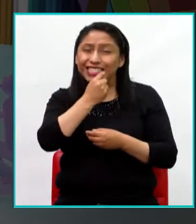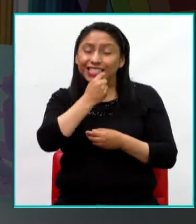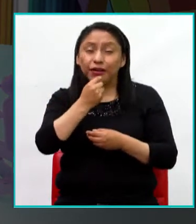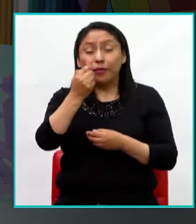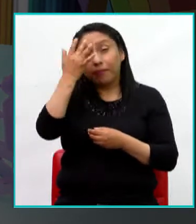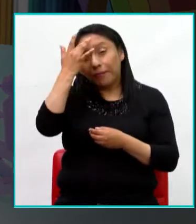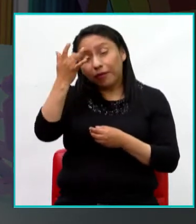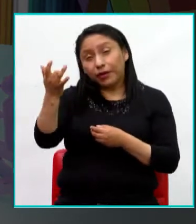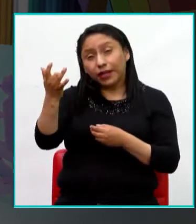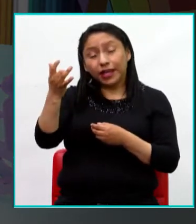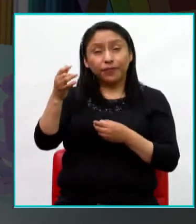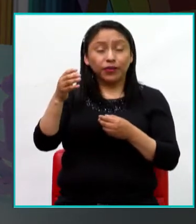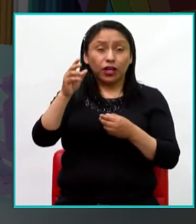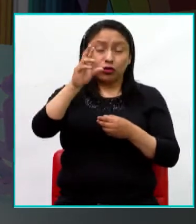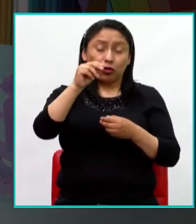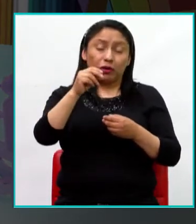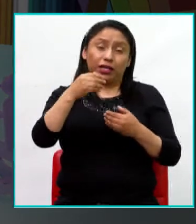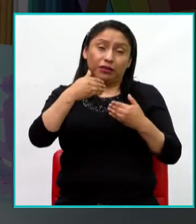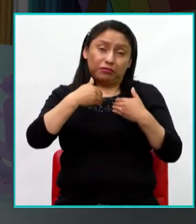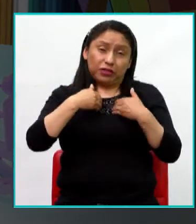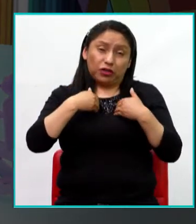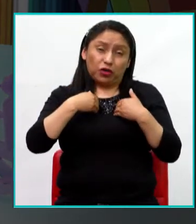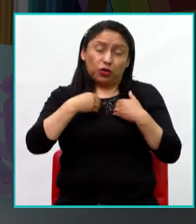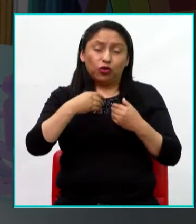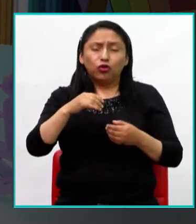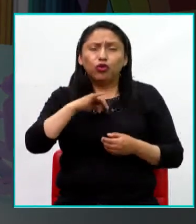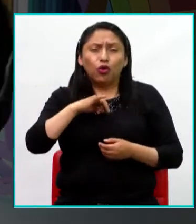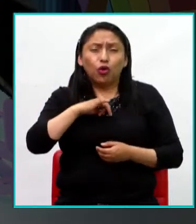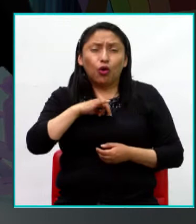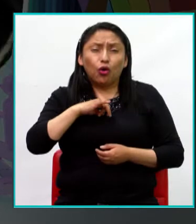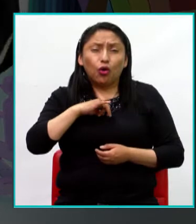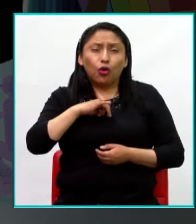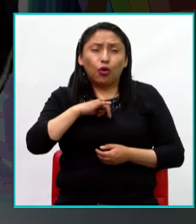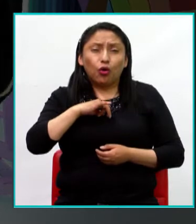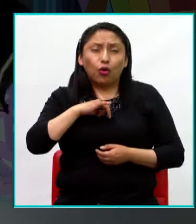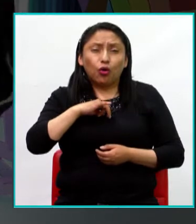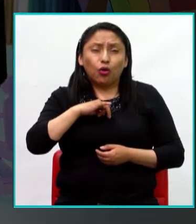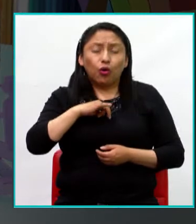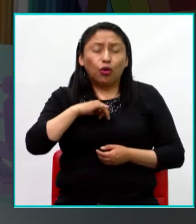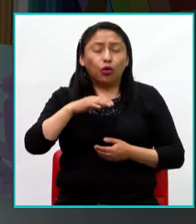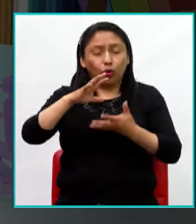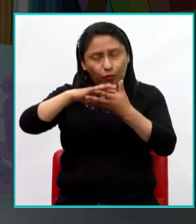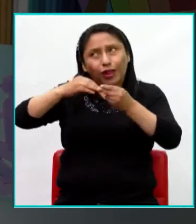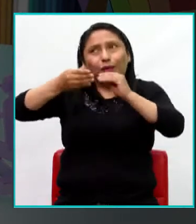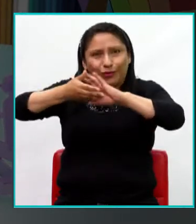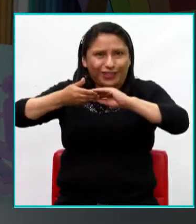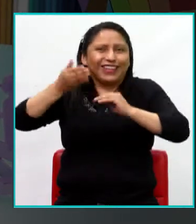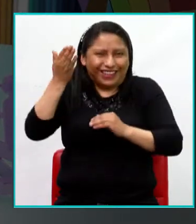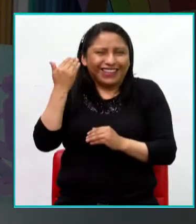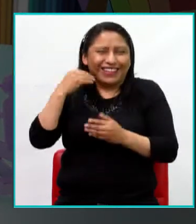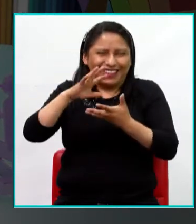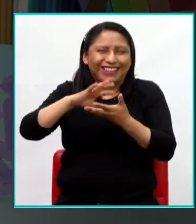Porque si no, van a terminar como yo. Digo, como la brujita de ese cuento.